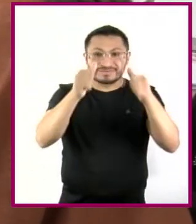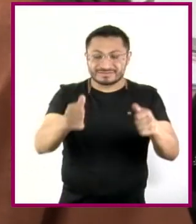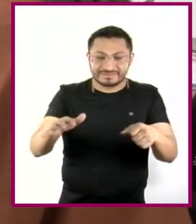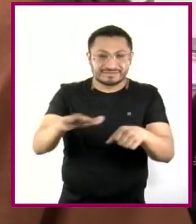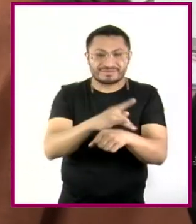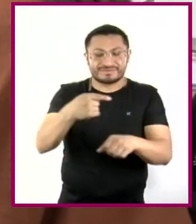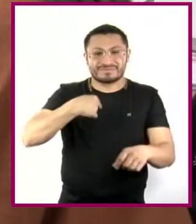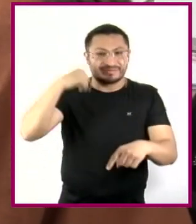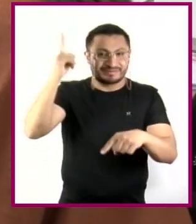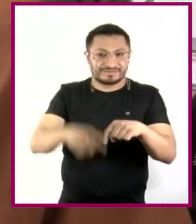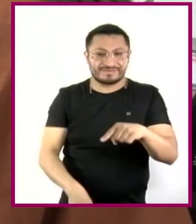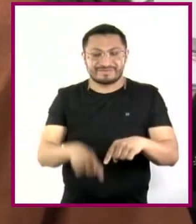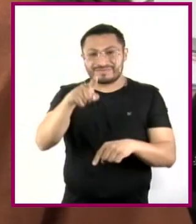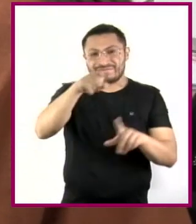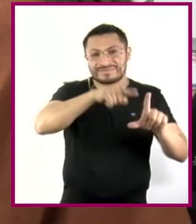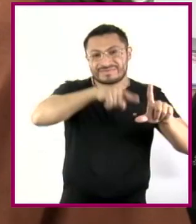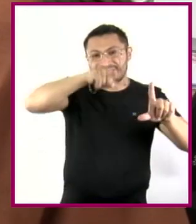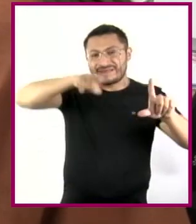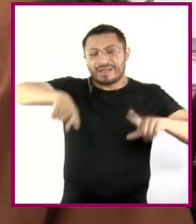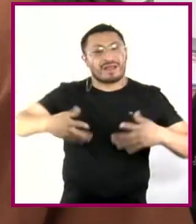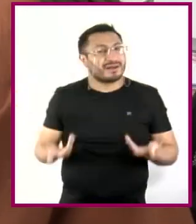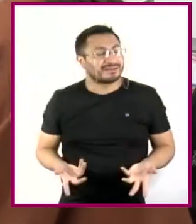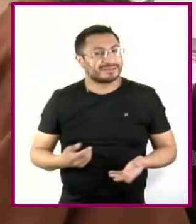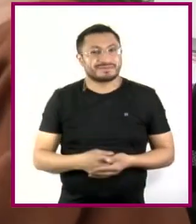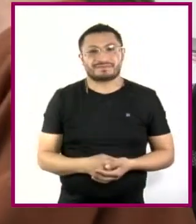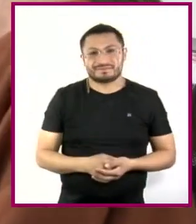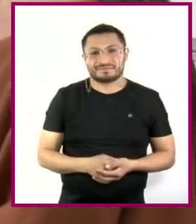te puedo quitar las estadísticas de las manos. Cuidado.